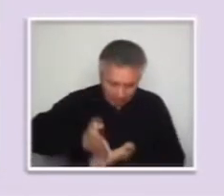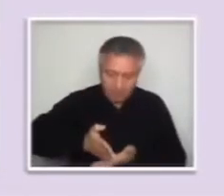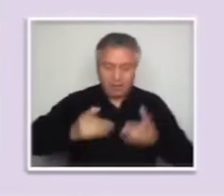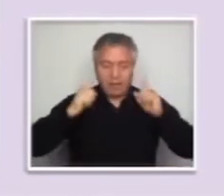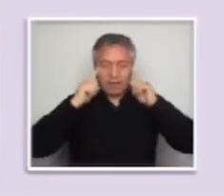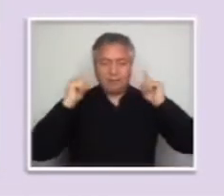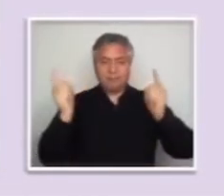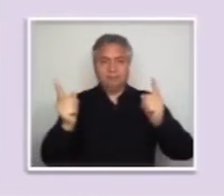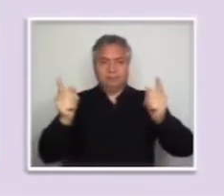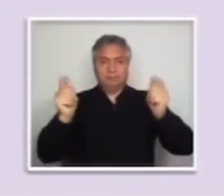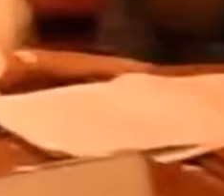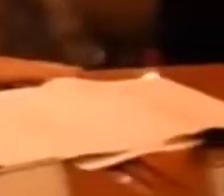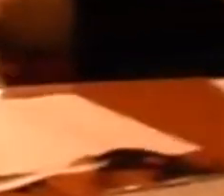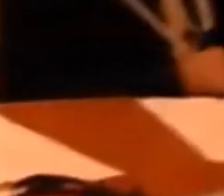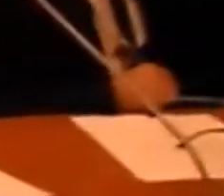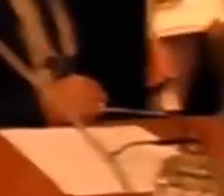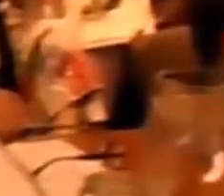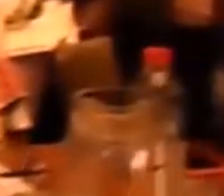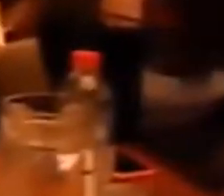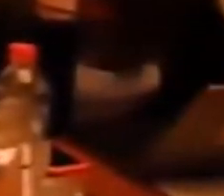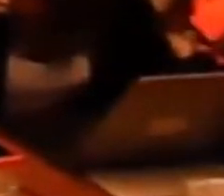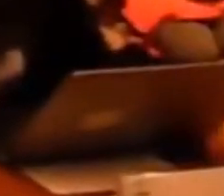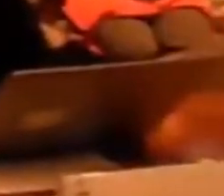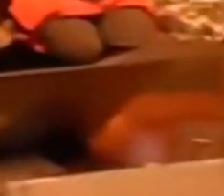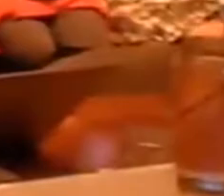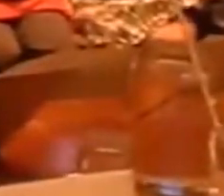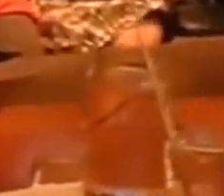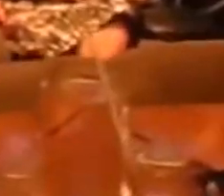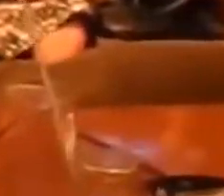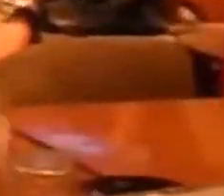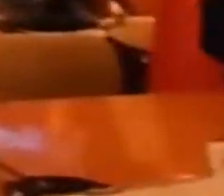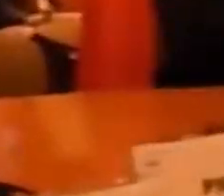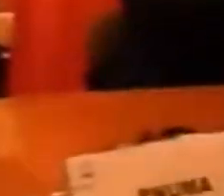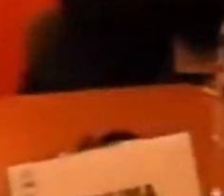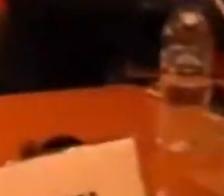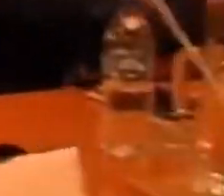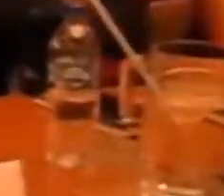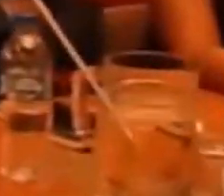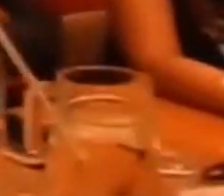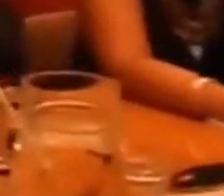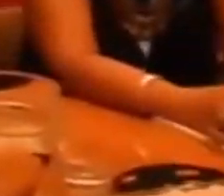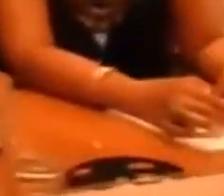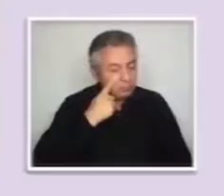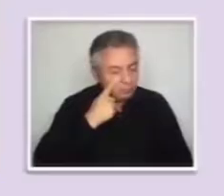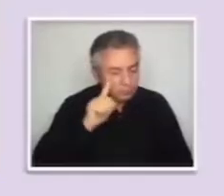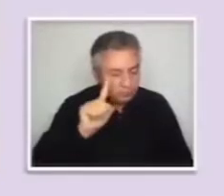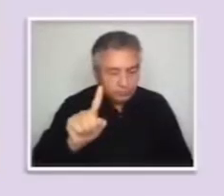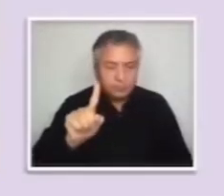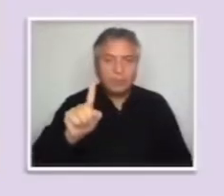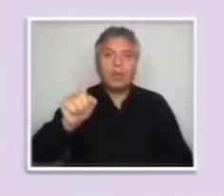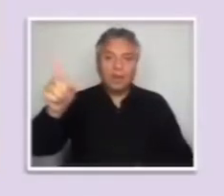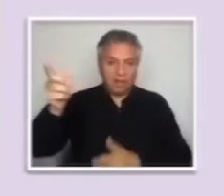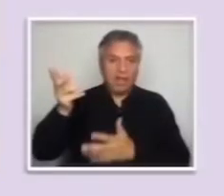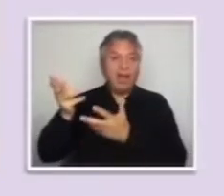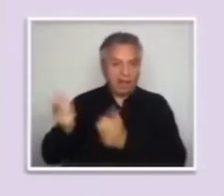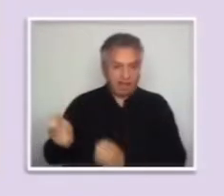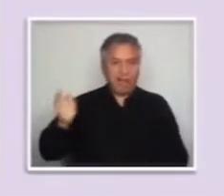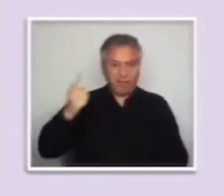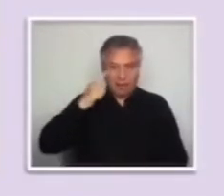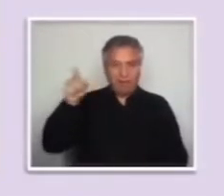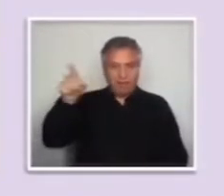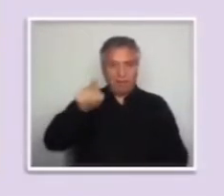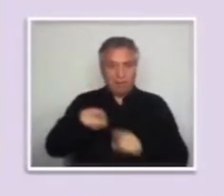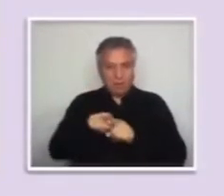amenazas a parar esos avances. Y esas amenazas tenemos que ser muy vigilantes. Por eso la